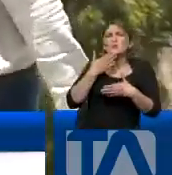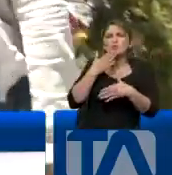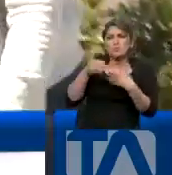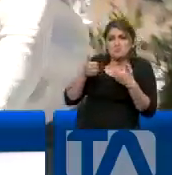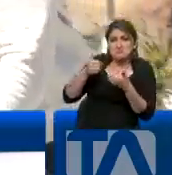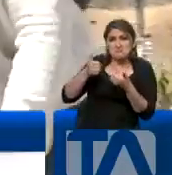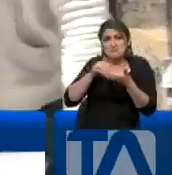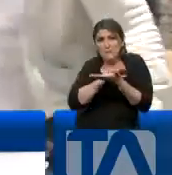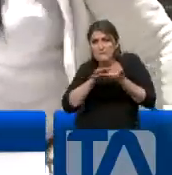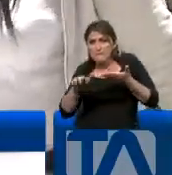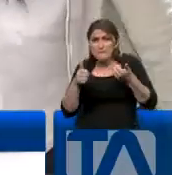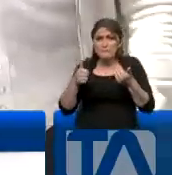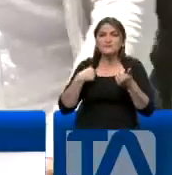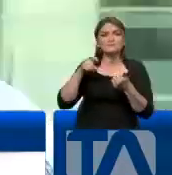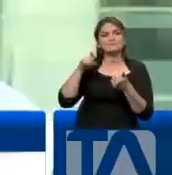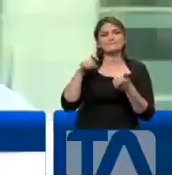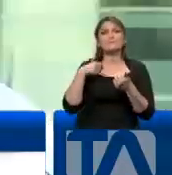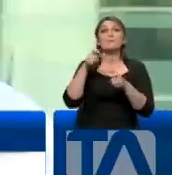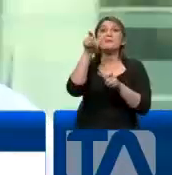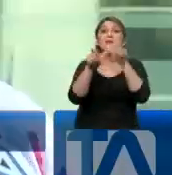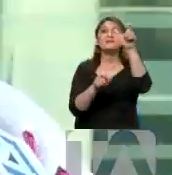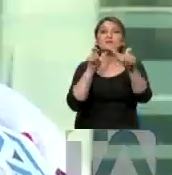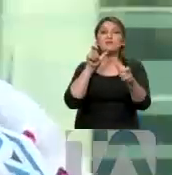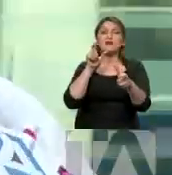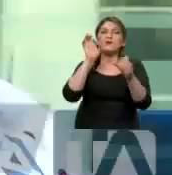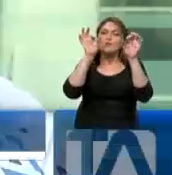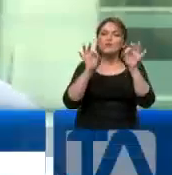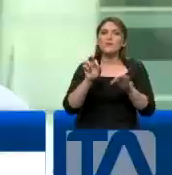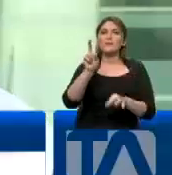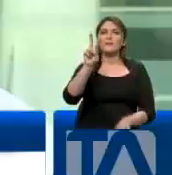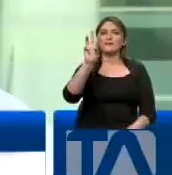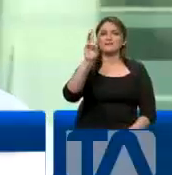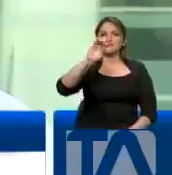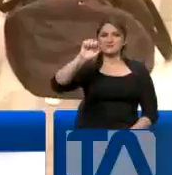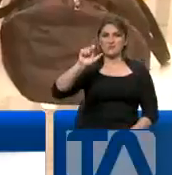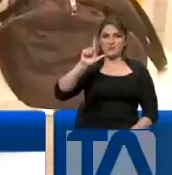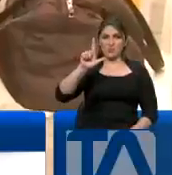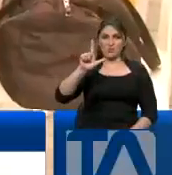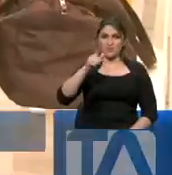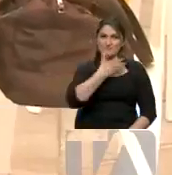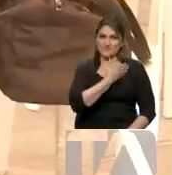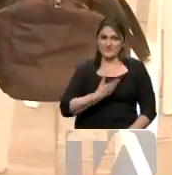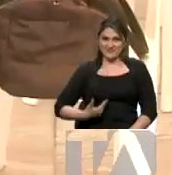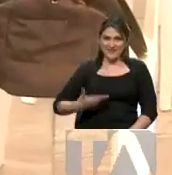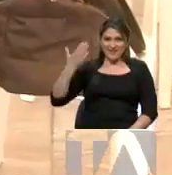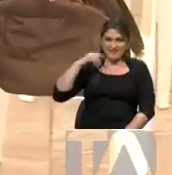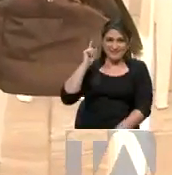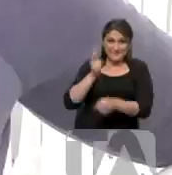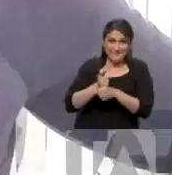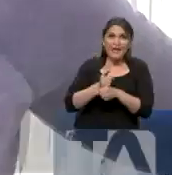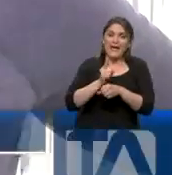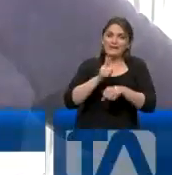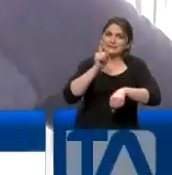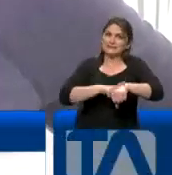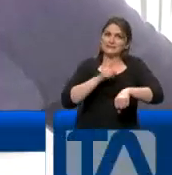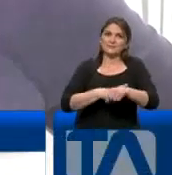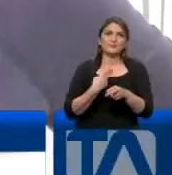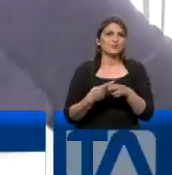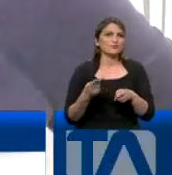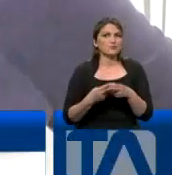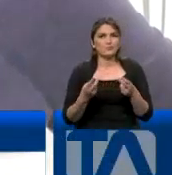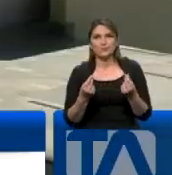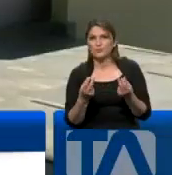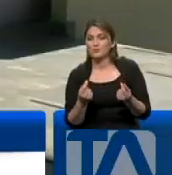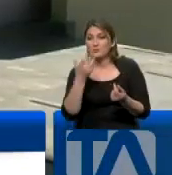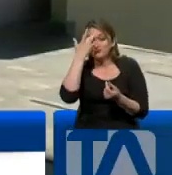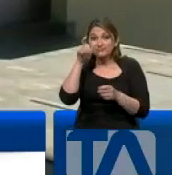Ecuador hasta el 26 de julio. Los queremos sacar antes porque se va a empezar a colapsar todo. Janet se lleva 6 meses aquí, pero aún no sabe si acogerse